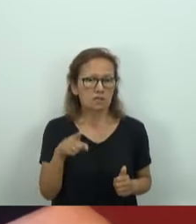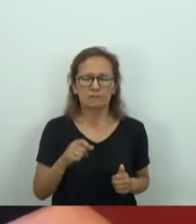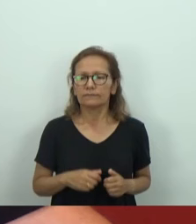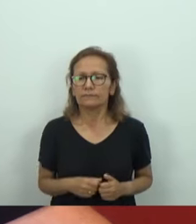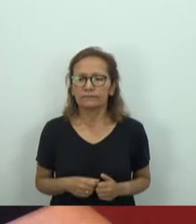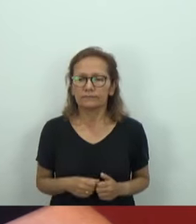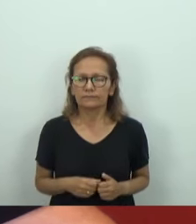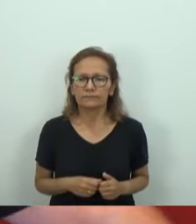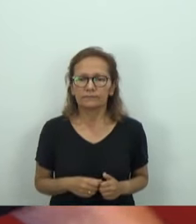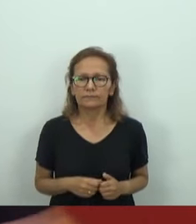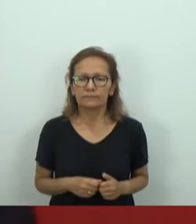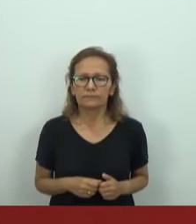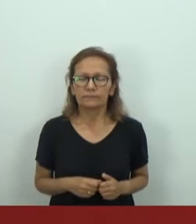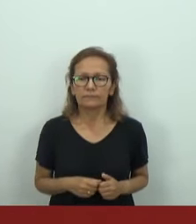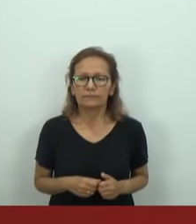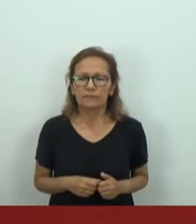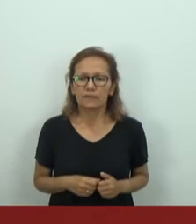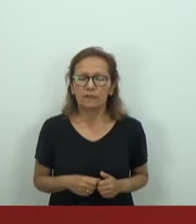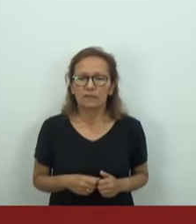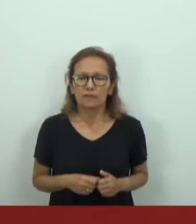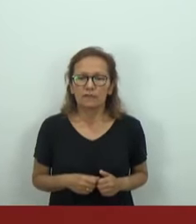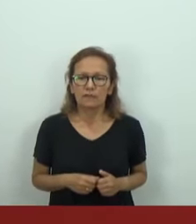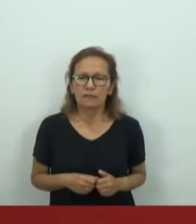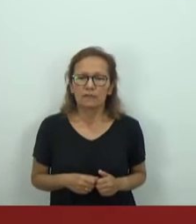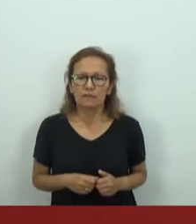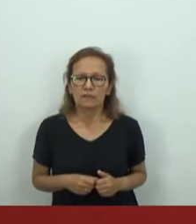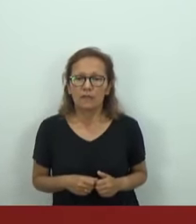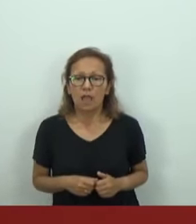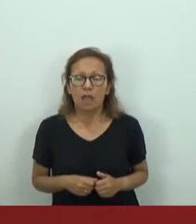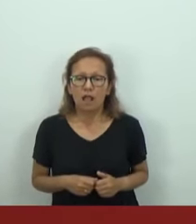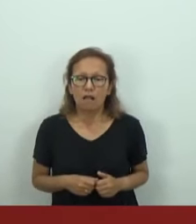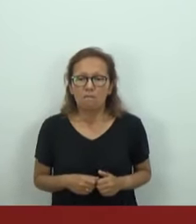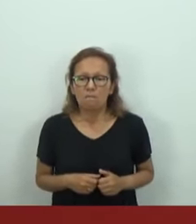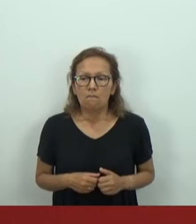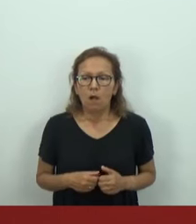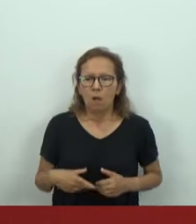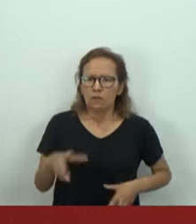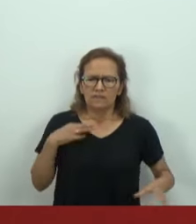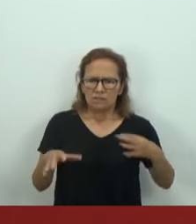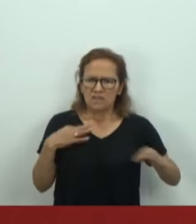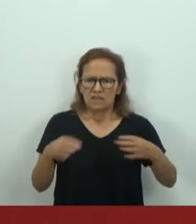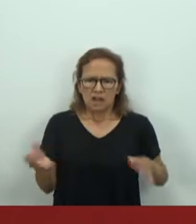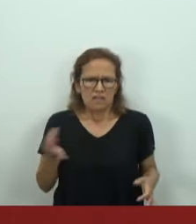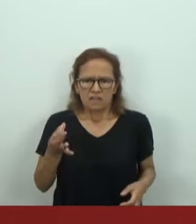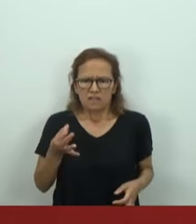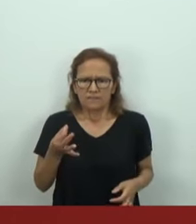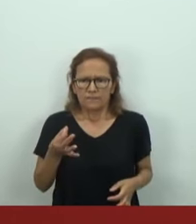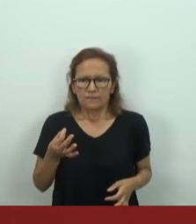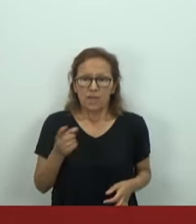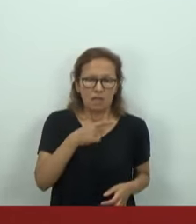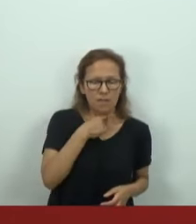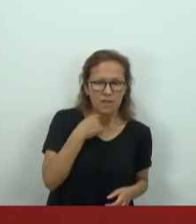contaminación. ¿De qué se puede uno contaminar? Del pecado, de la tentación, del mundo, de estas